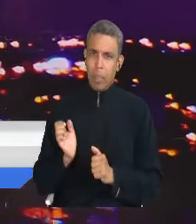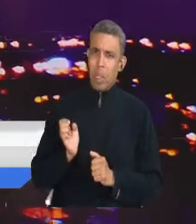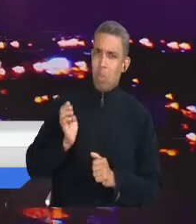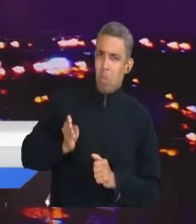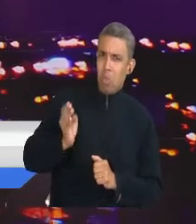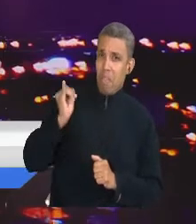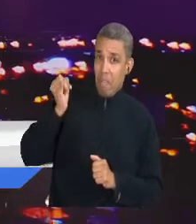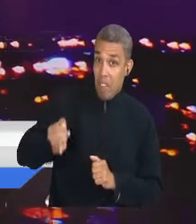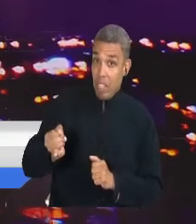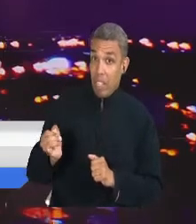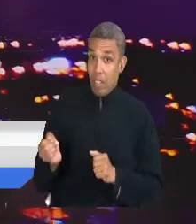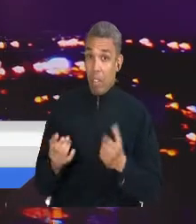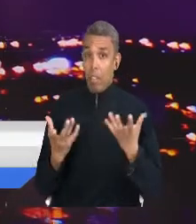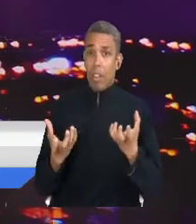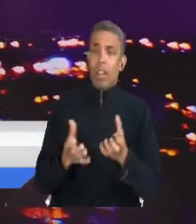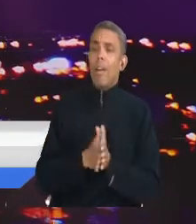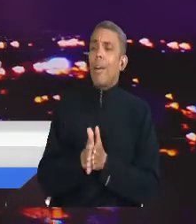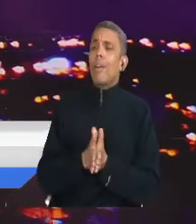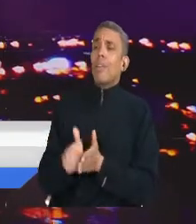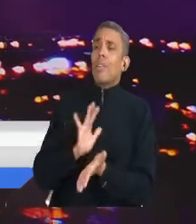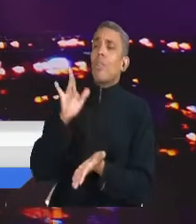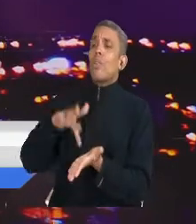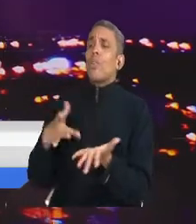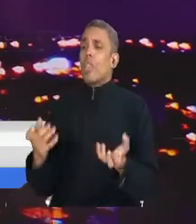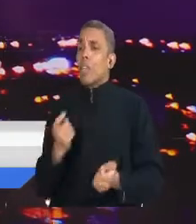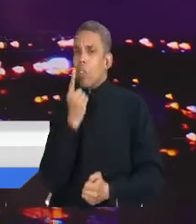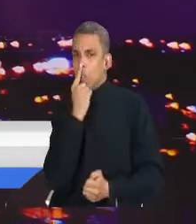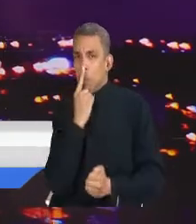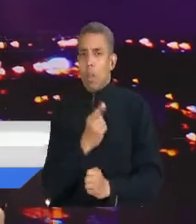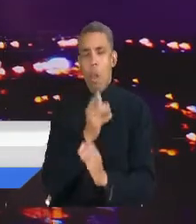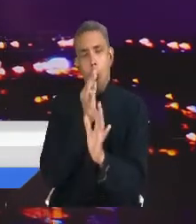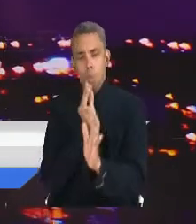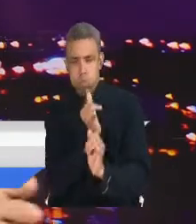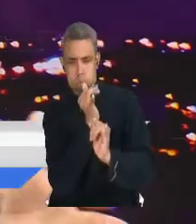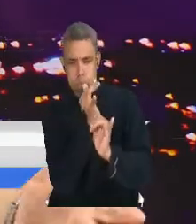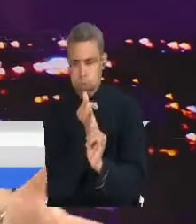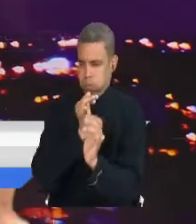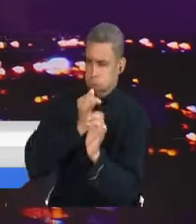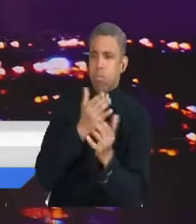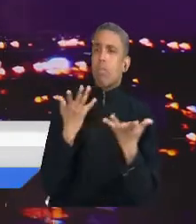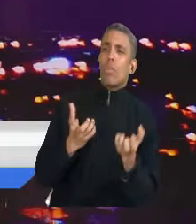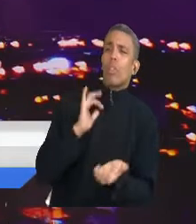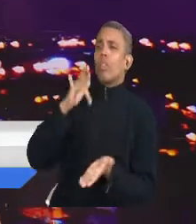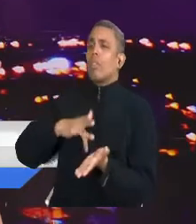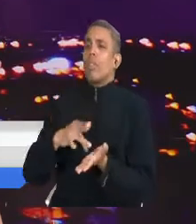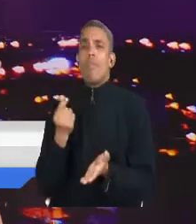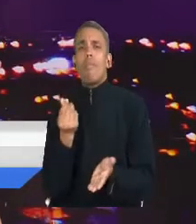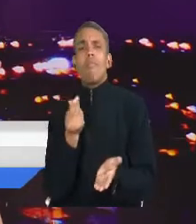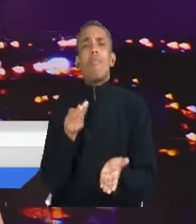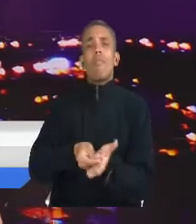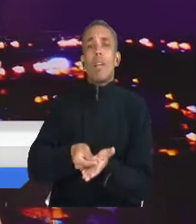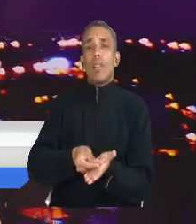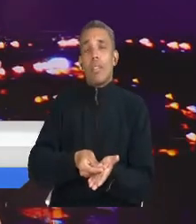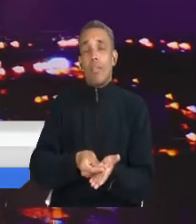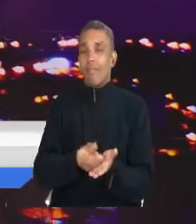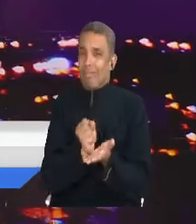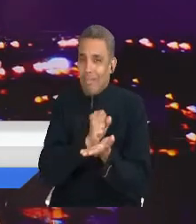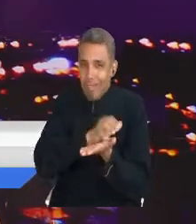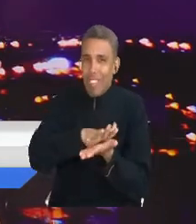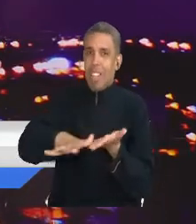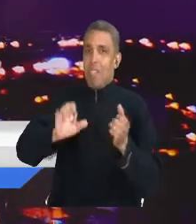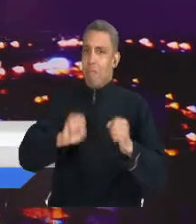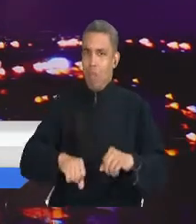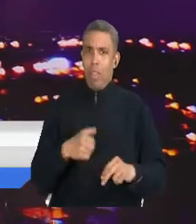toda la comunidad que quiera participar. Es un escenario cómodo donde van a encontrar sus sillas y podrán ver desde